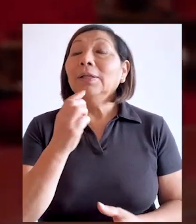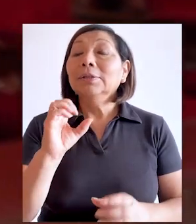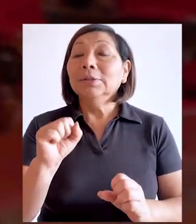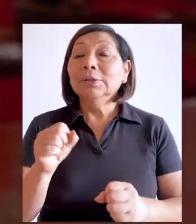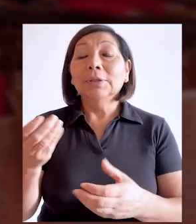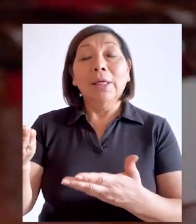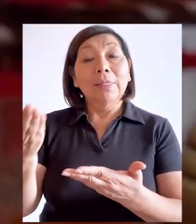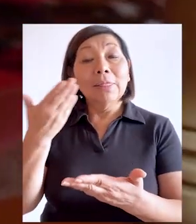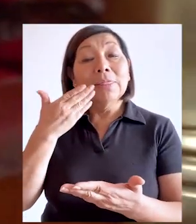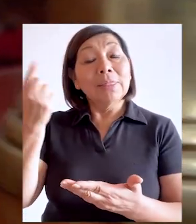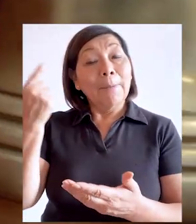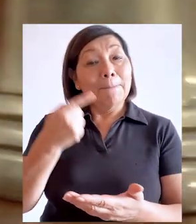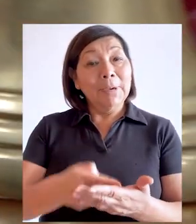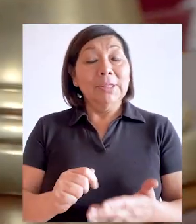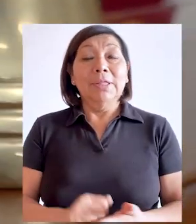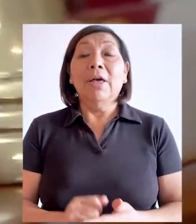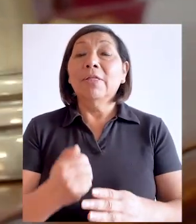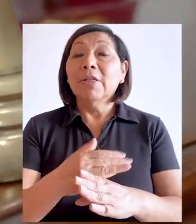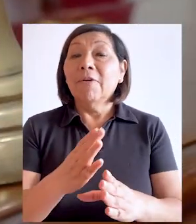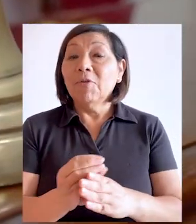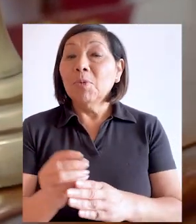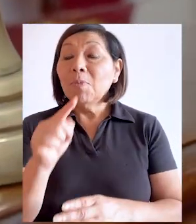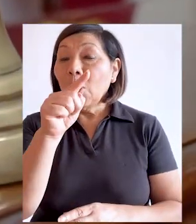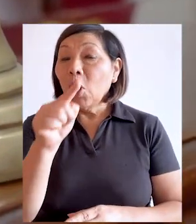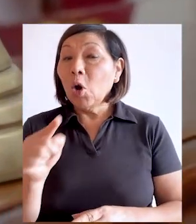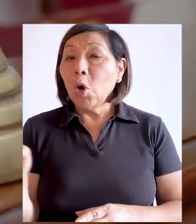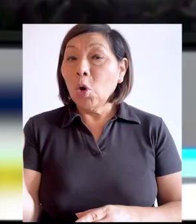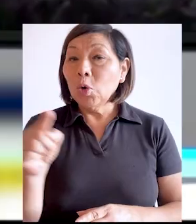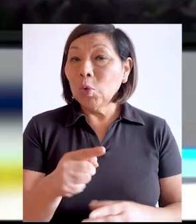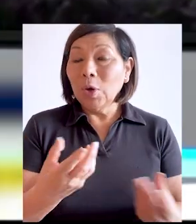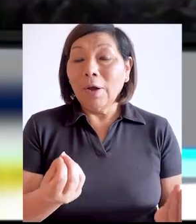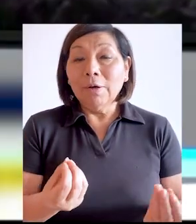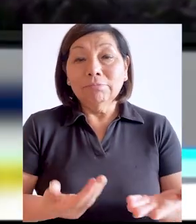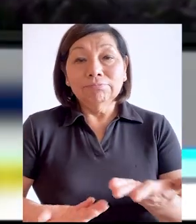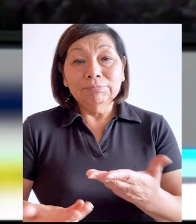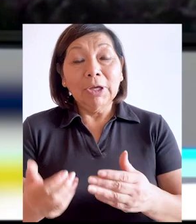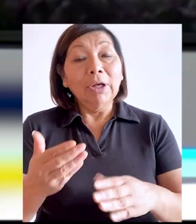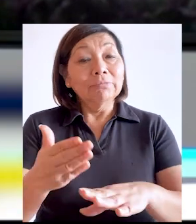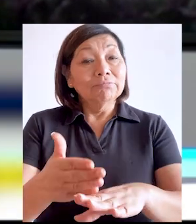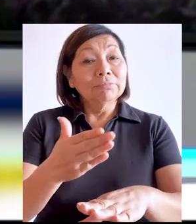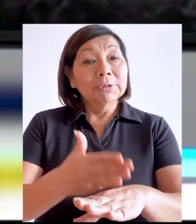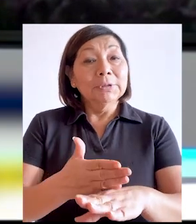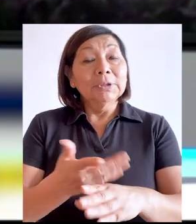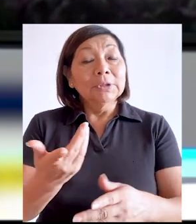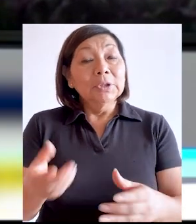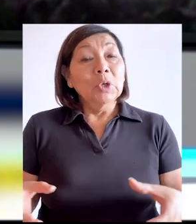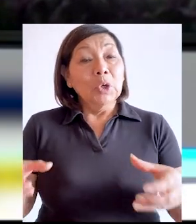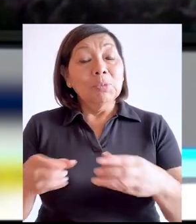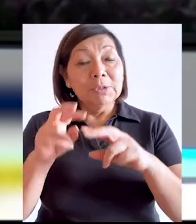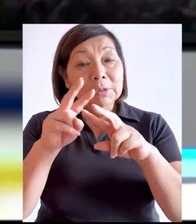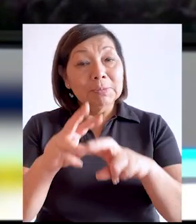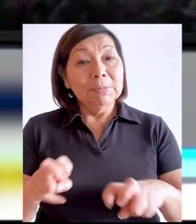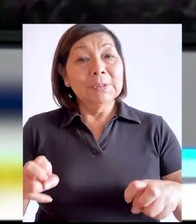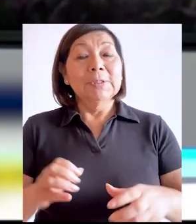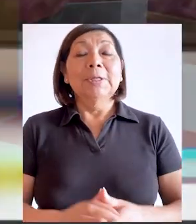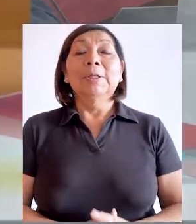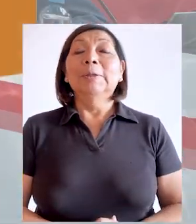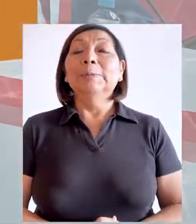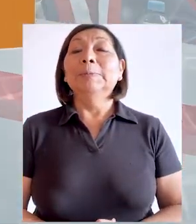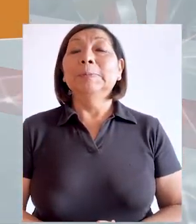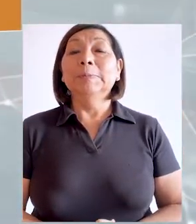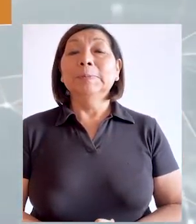consecuencia, se declaró fundada la demanda por este vicio de forma y nulos todos los actos relativos al desarrollo de esa comisión